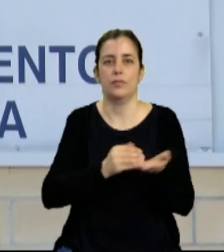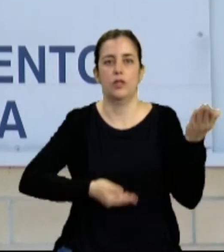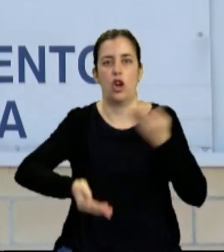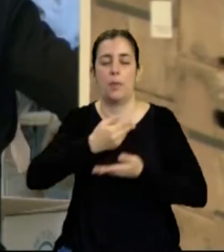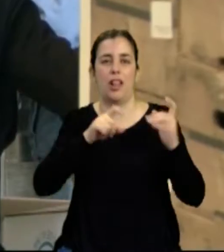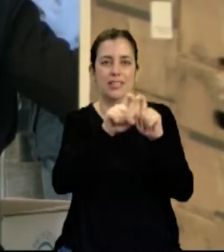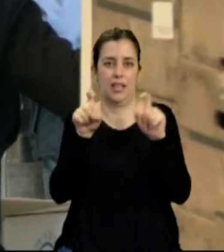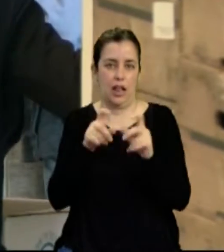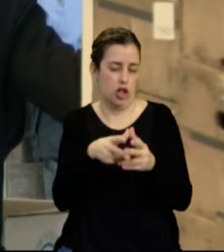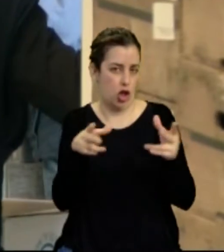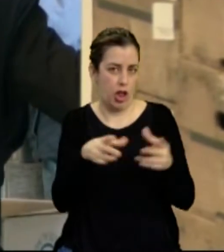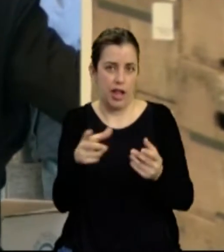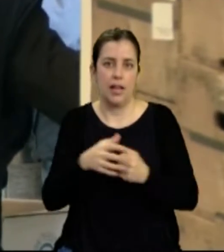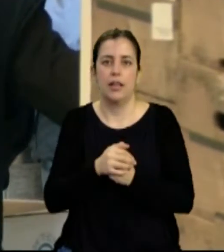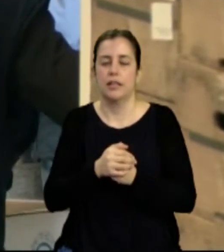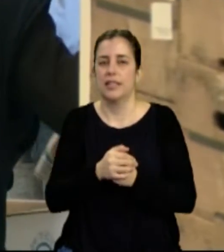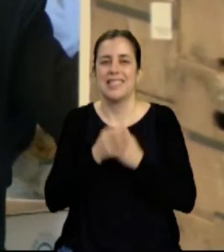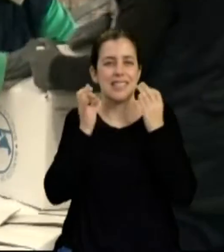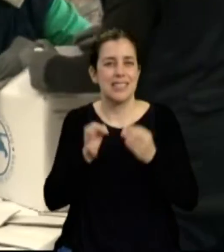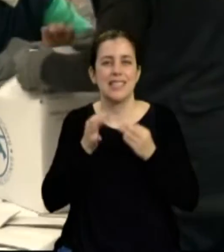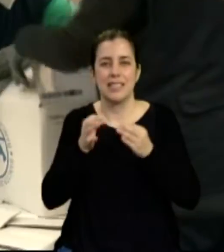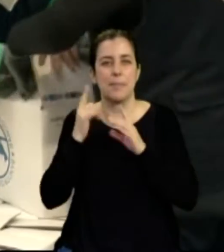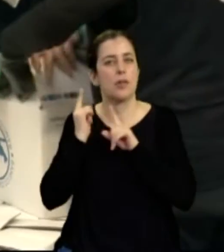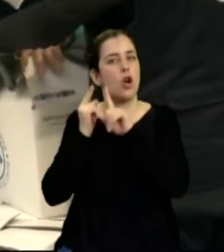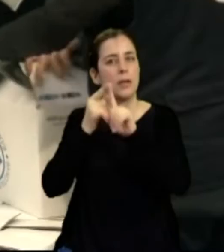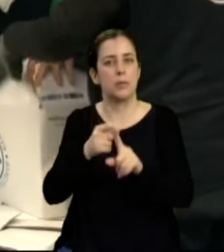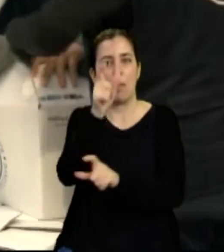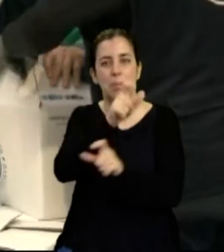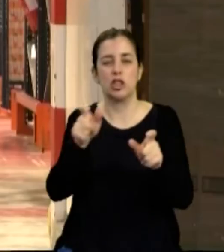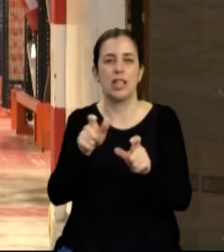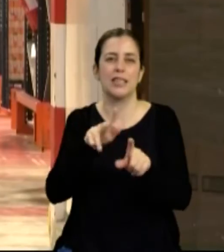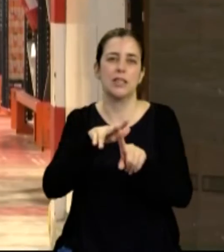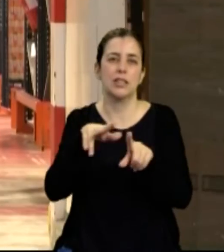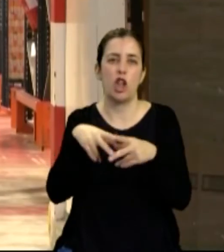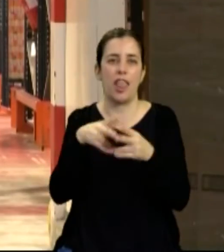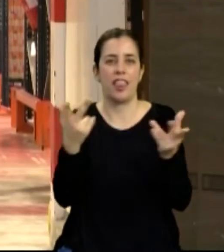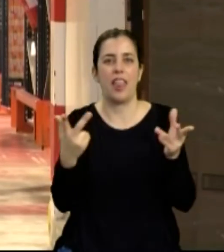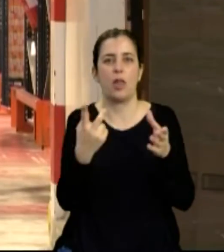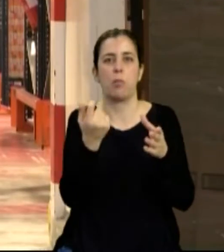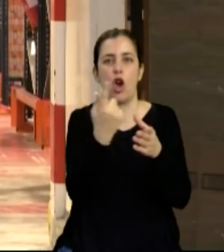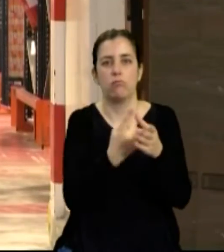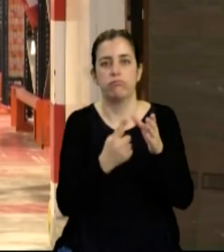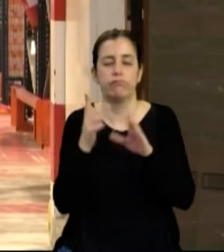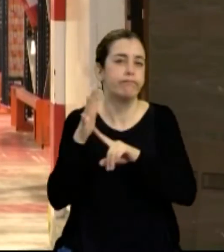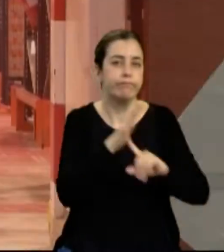colaboran, siempre con su afán de ayudar a las personas en situación de exclusión social. Ya tienen todo preparado para su semana